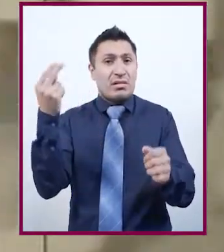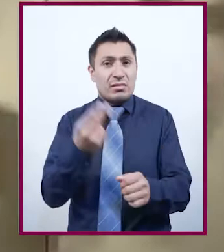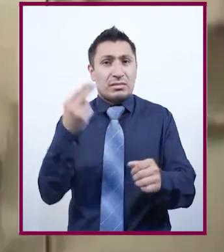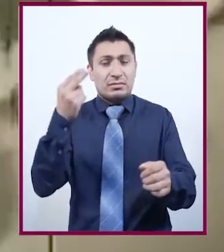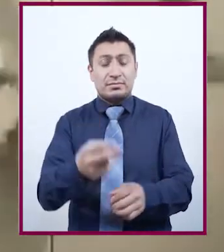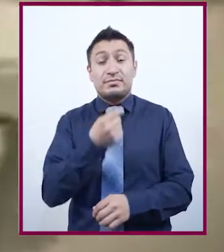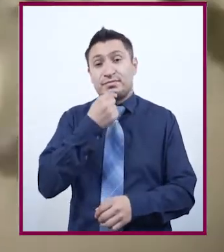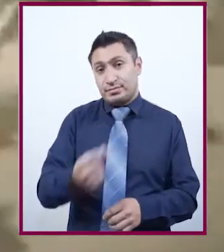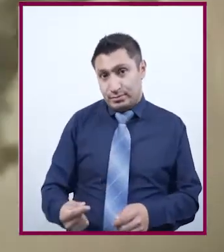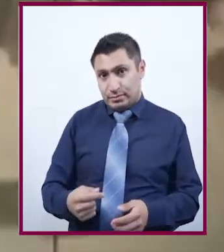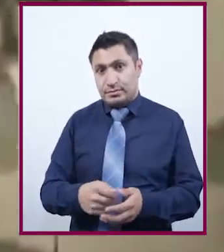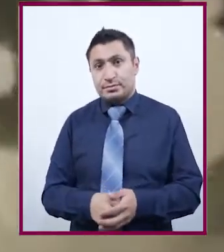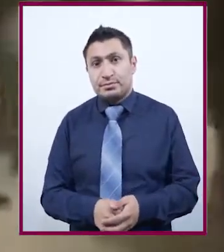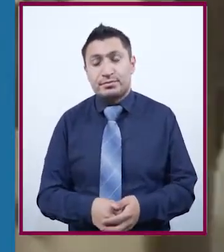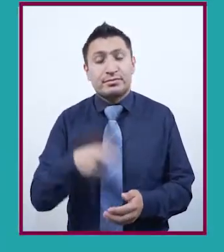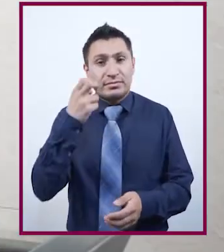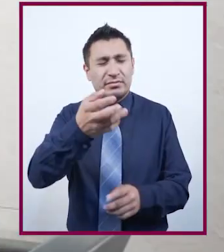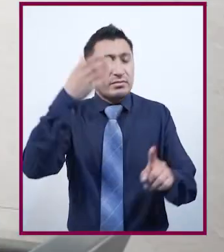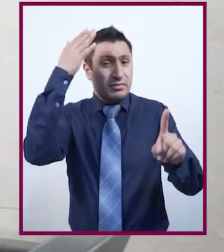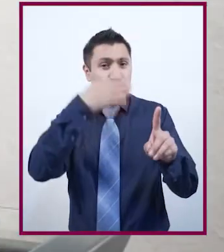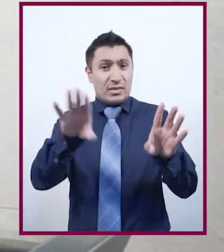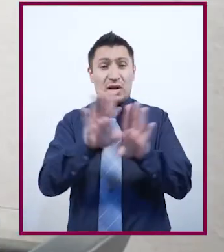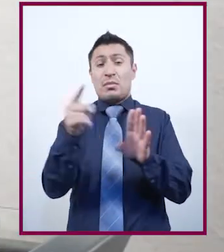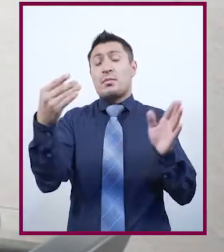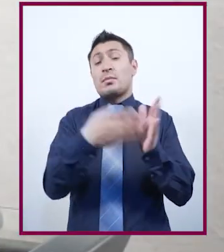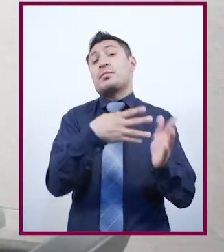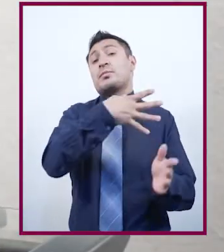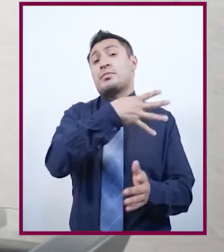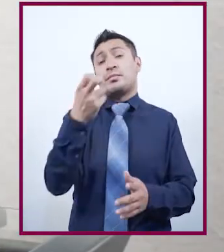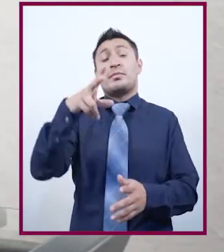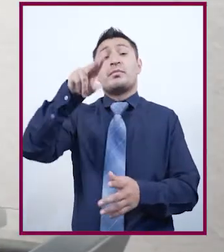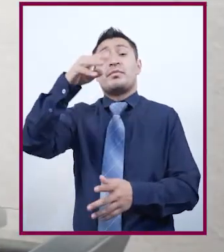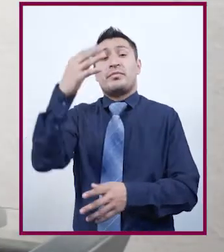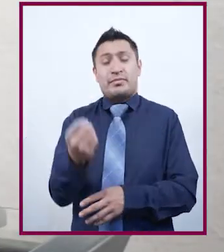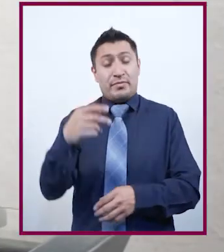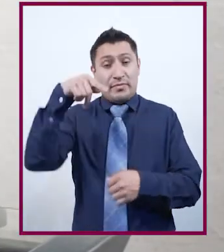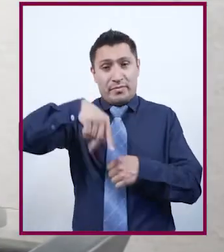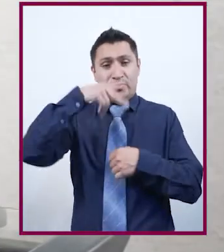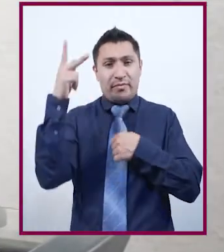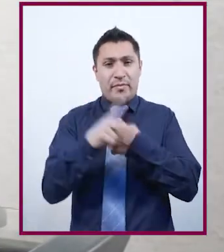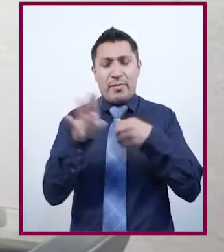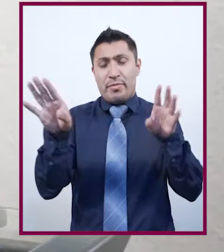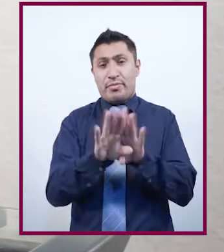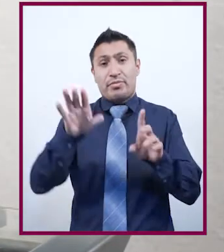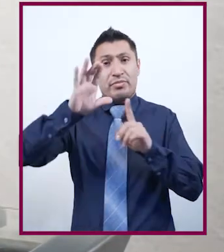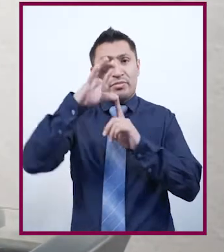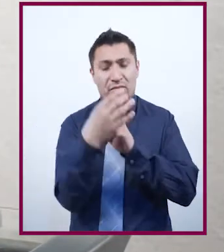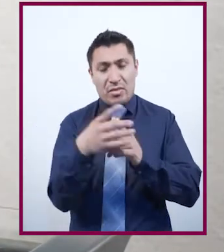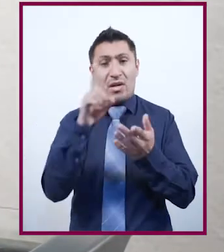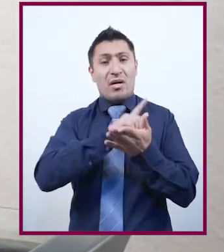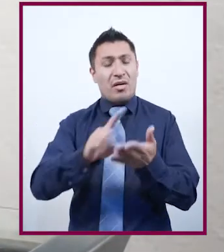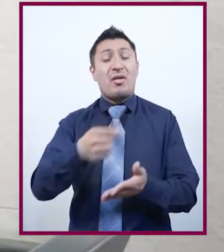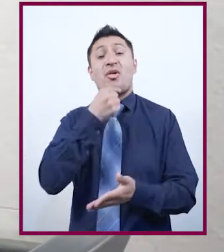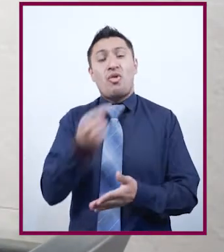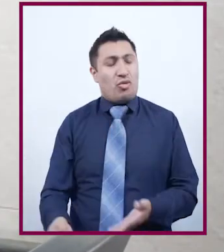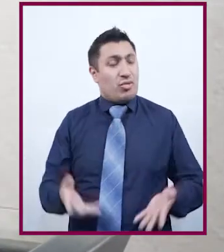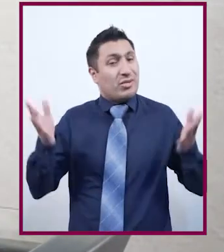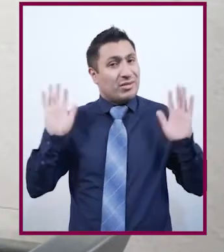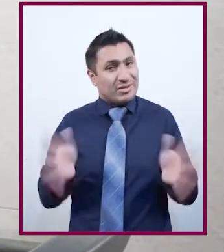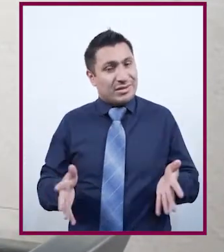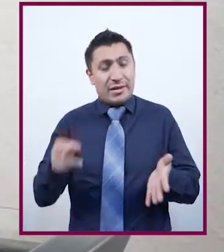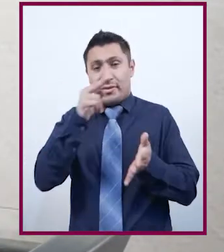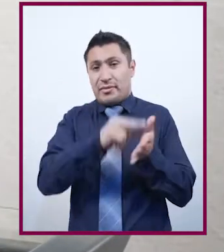las necesidades infantiles. En este sentido, en 1989, nuestro país adoptó la Convención de los Derechos del